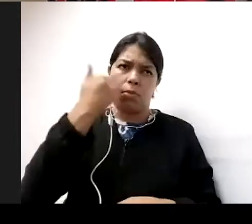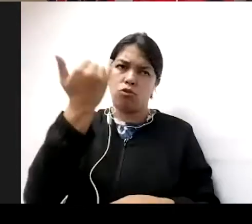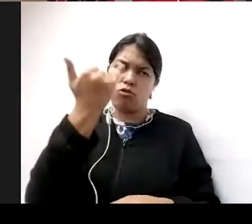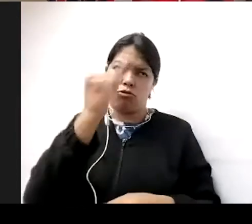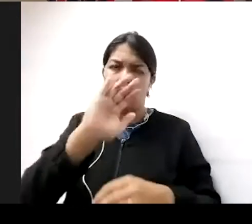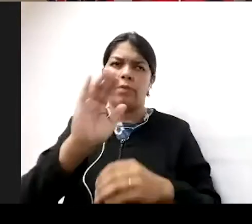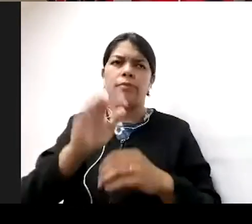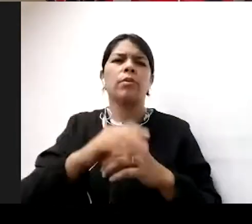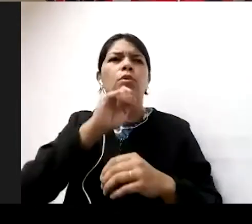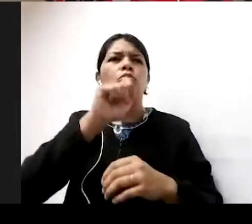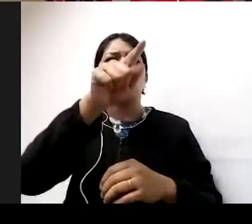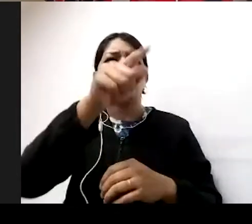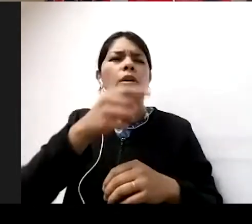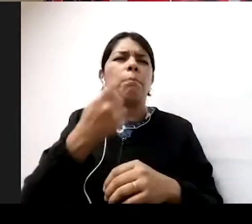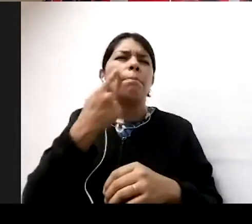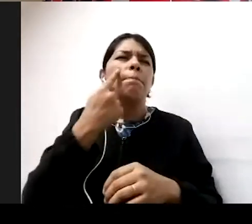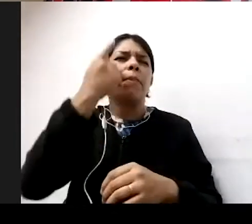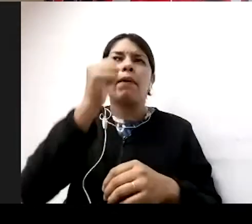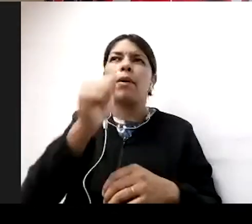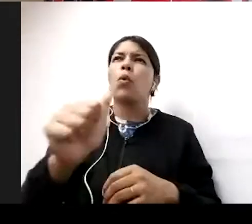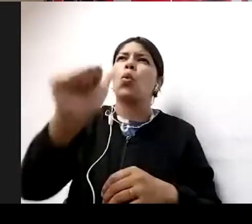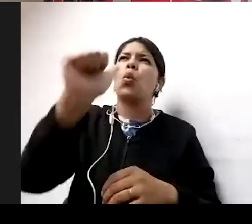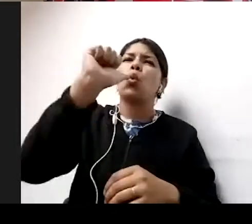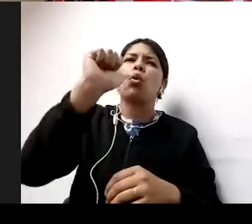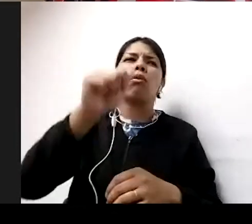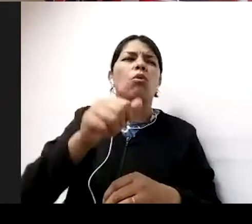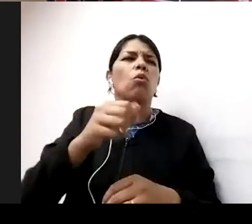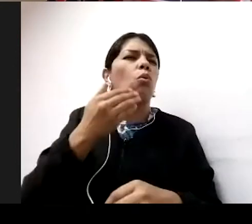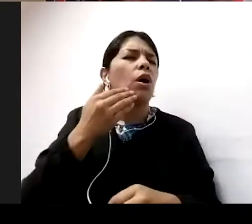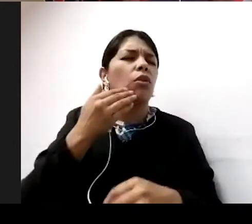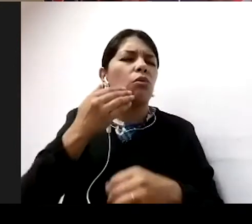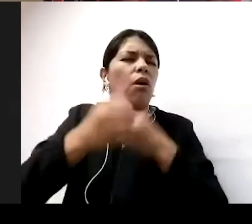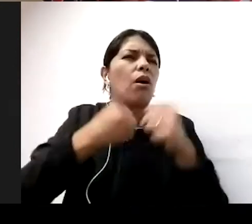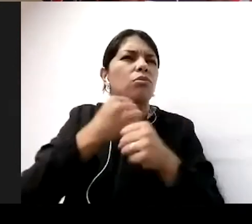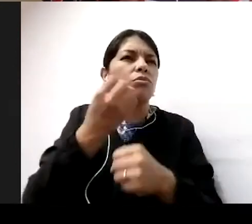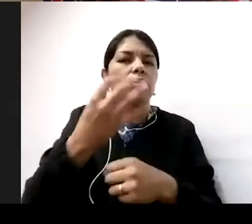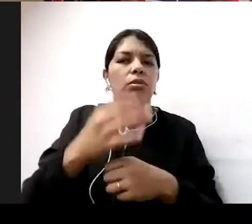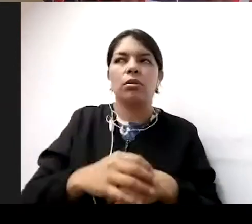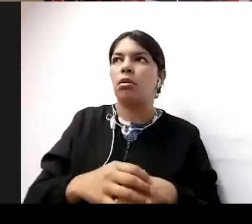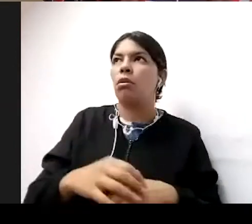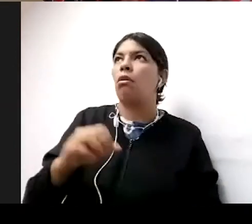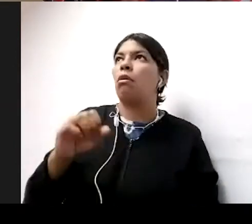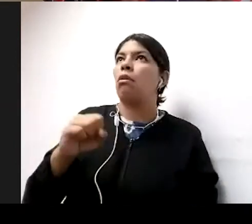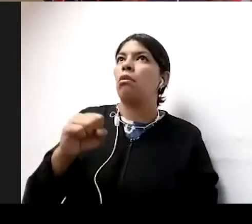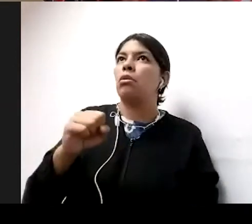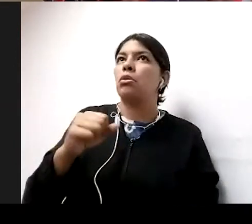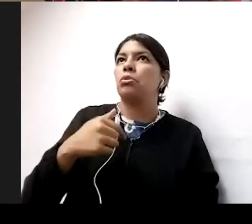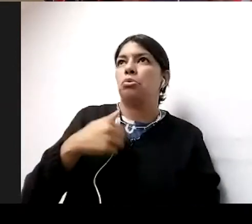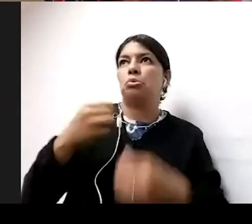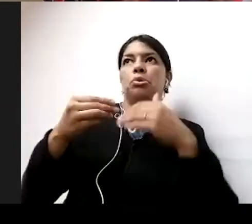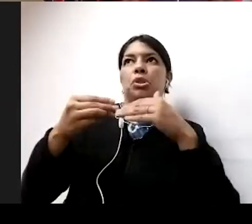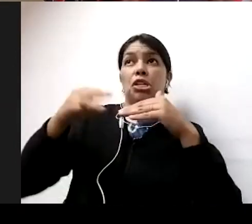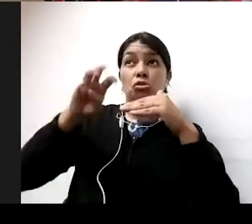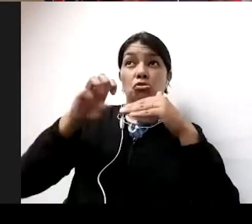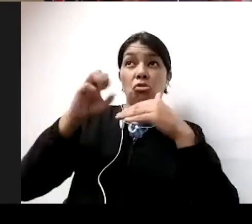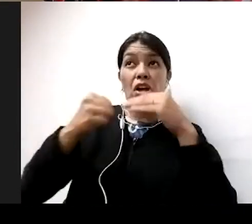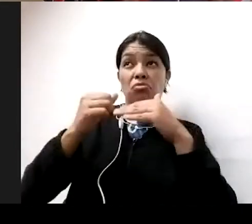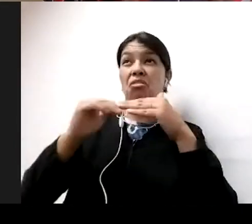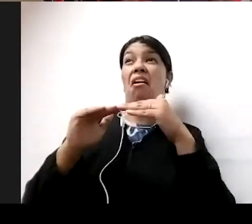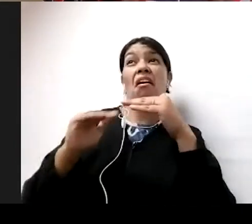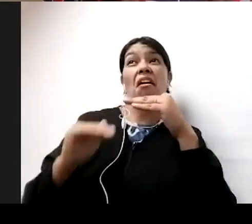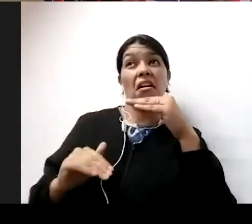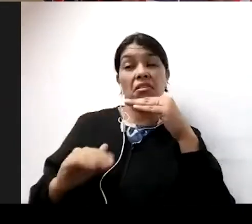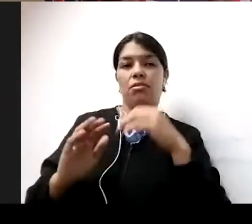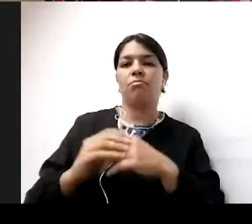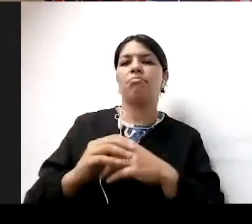vez, muy posiblemente él lo diga que lo hizo en la etapa antes de los 18 años. Esto mismo